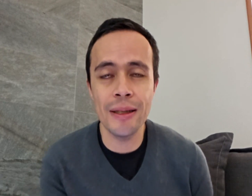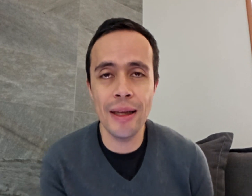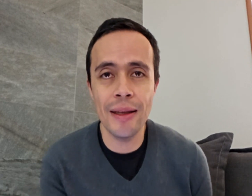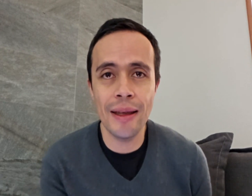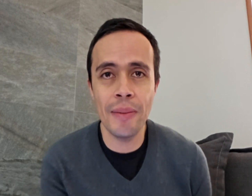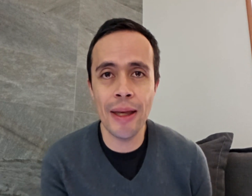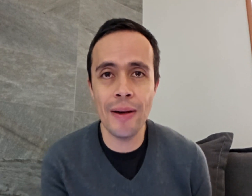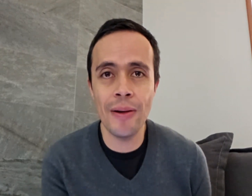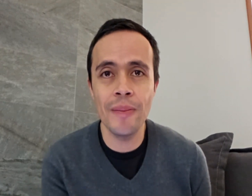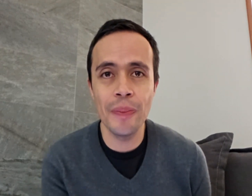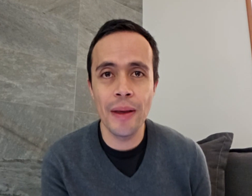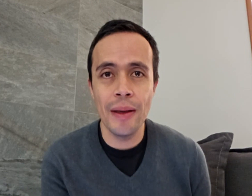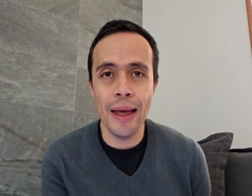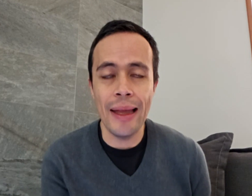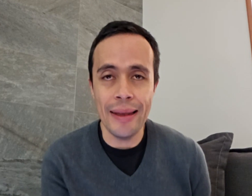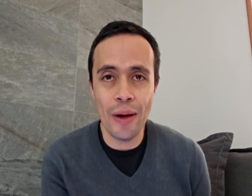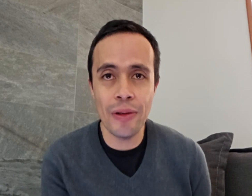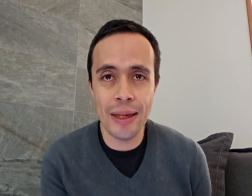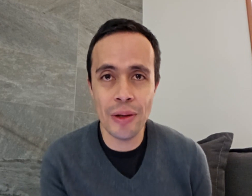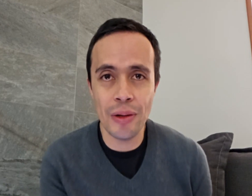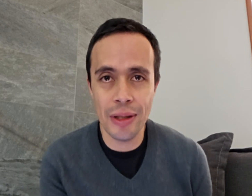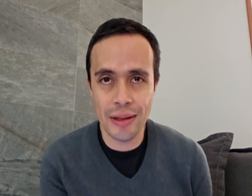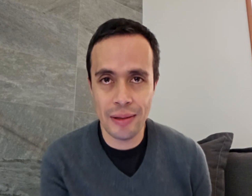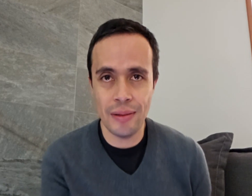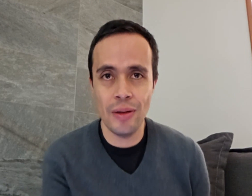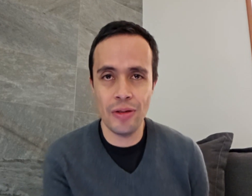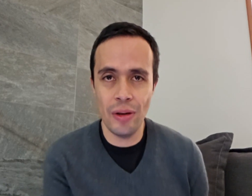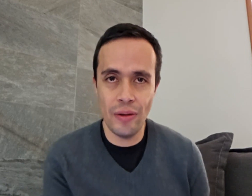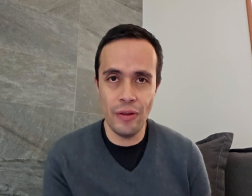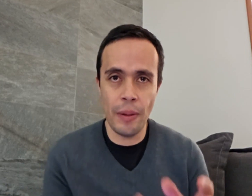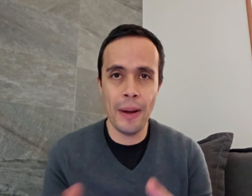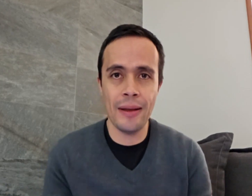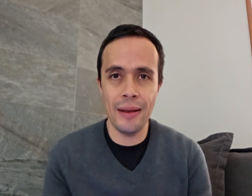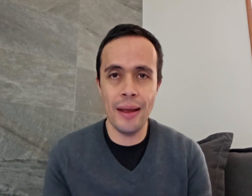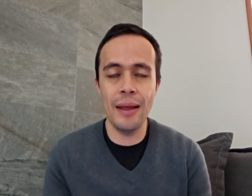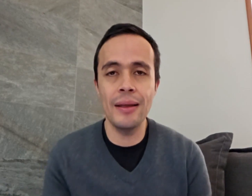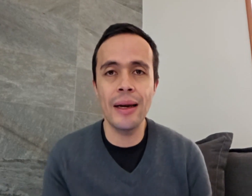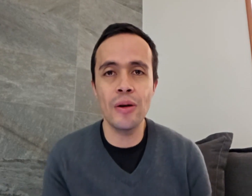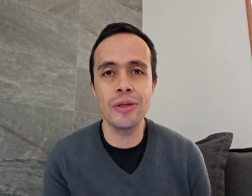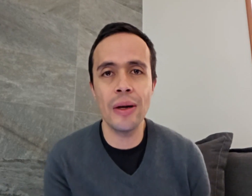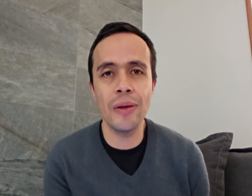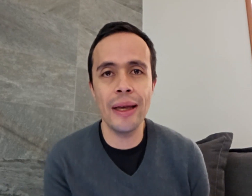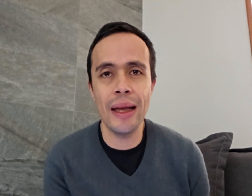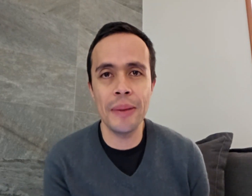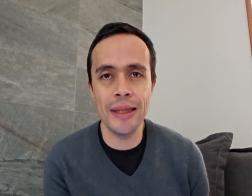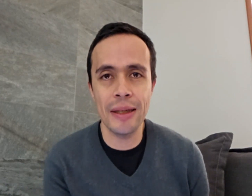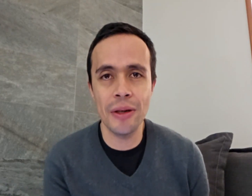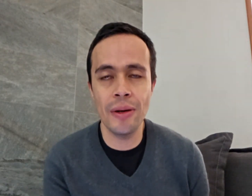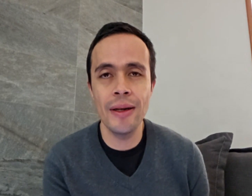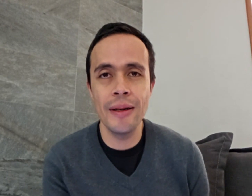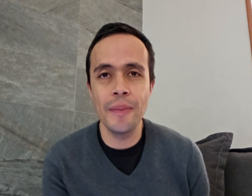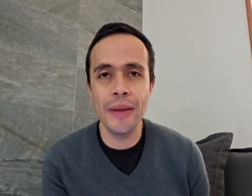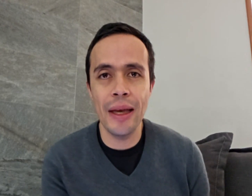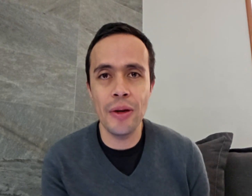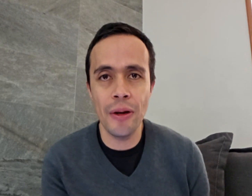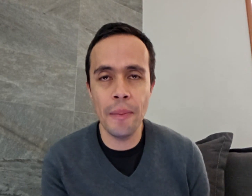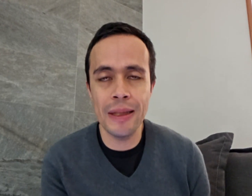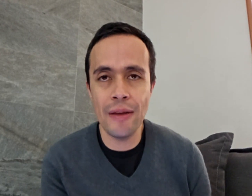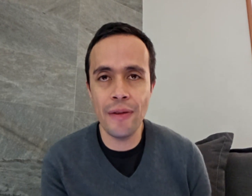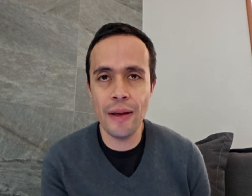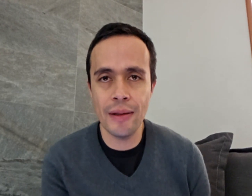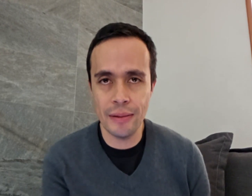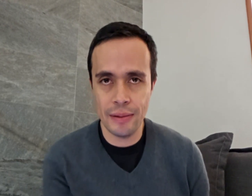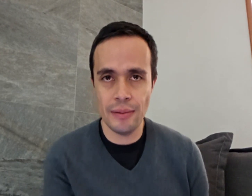fue presidente de México? Entre otras cosas, no solo fue parte del Consejo de Administración de